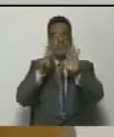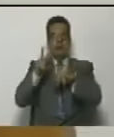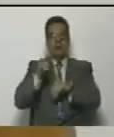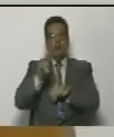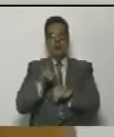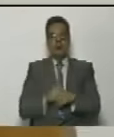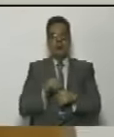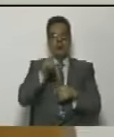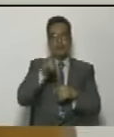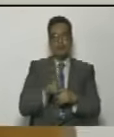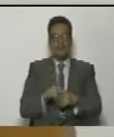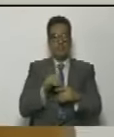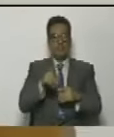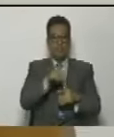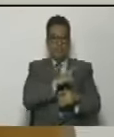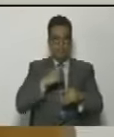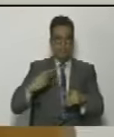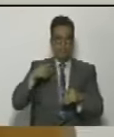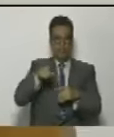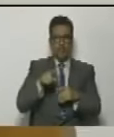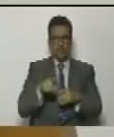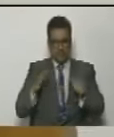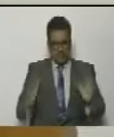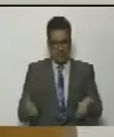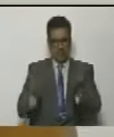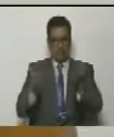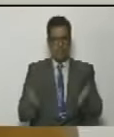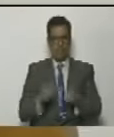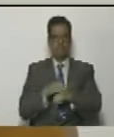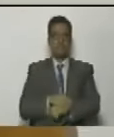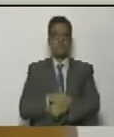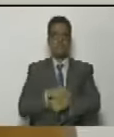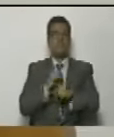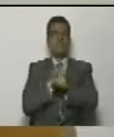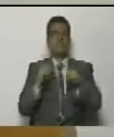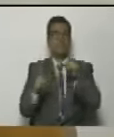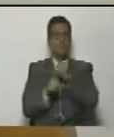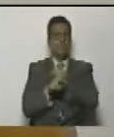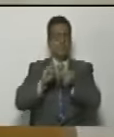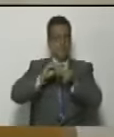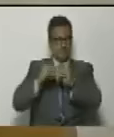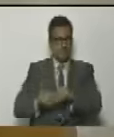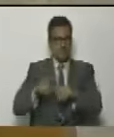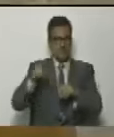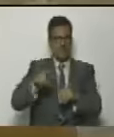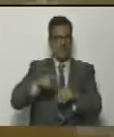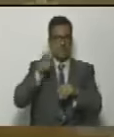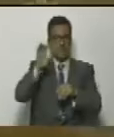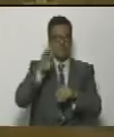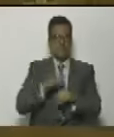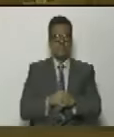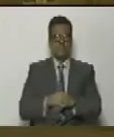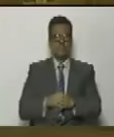1962, con la intención de impulsar los cambios estructurales necesarios en el